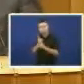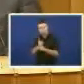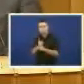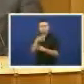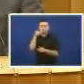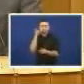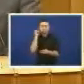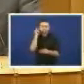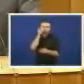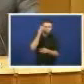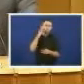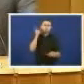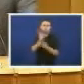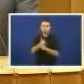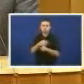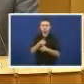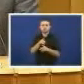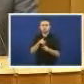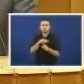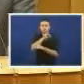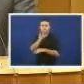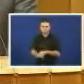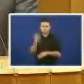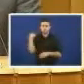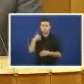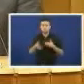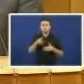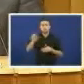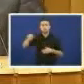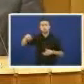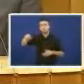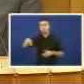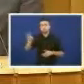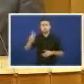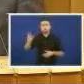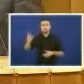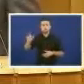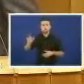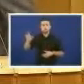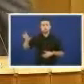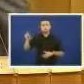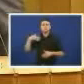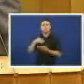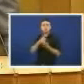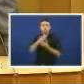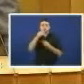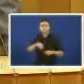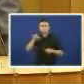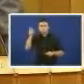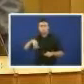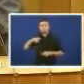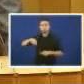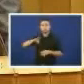Ramón Villares historiador e presidente do Consello da Cultura Galega dixo non hai moito